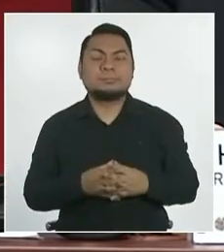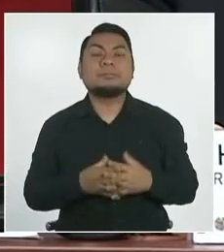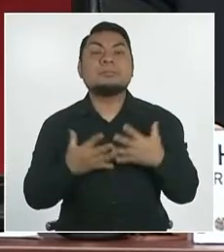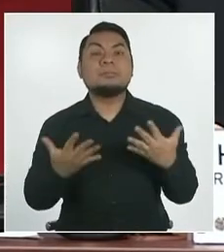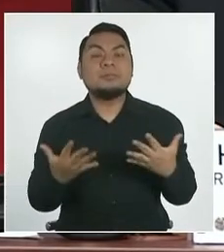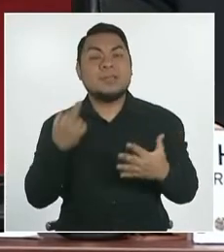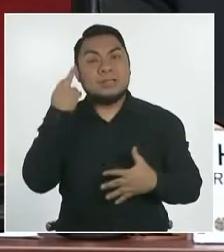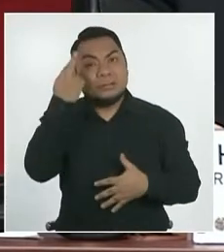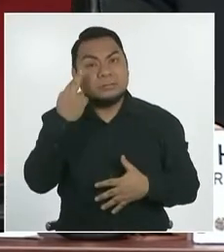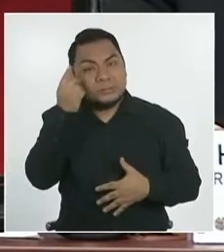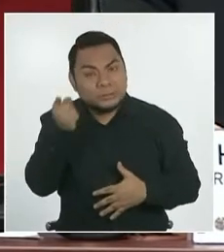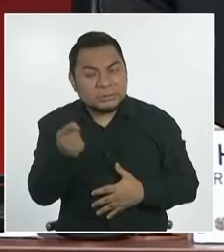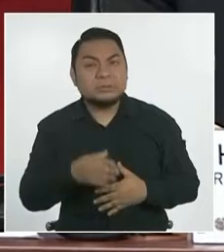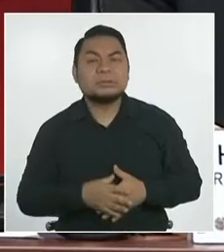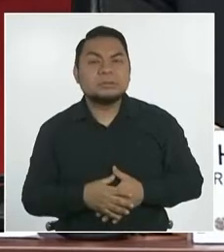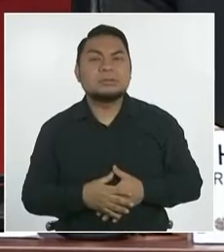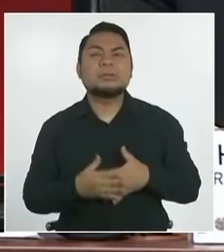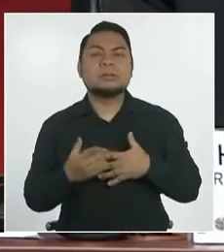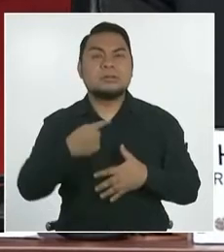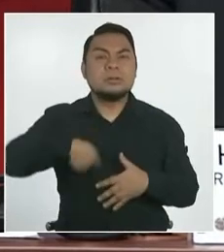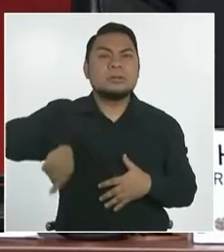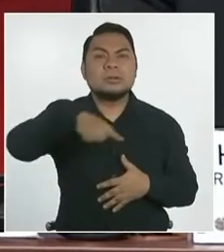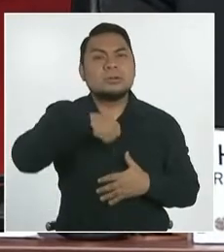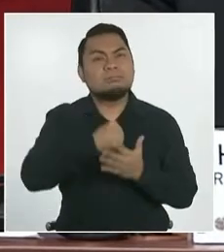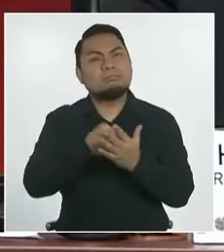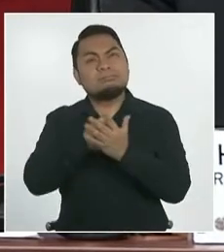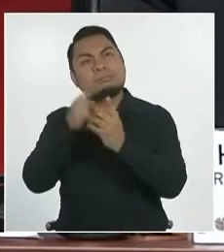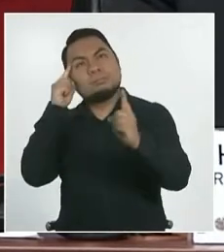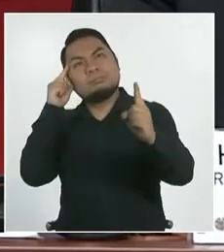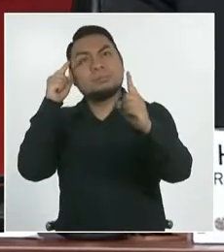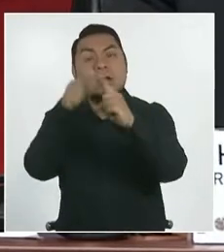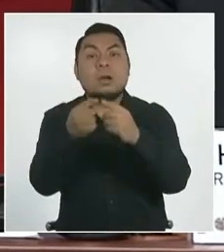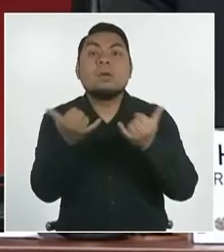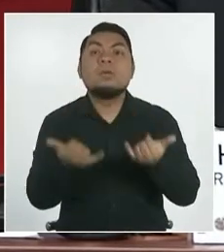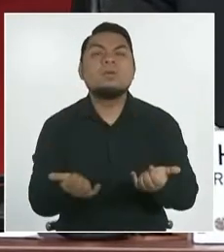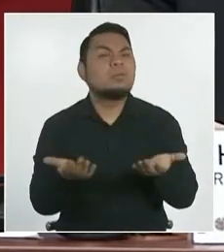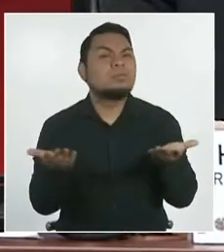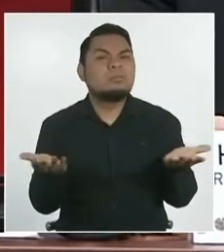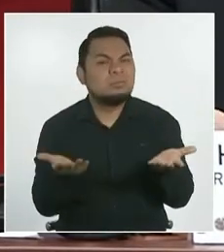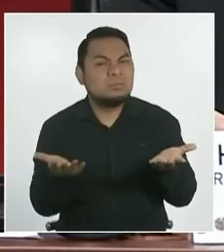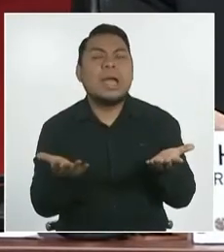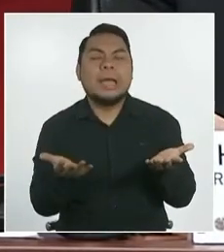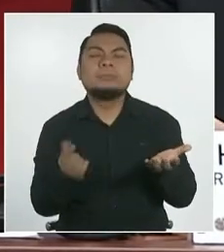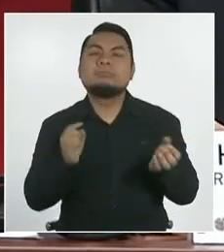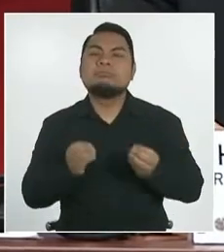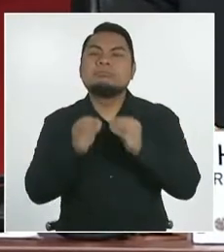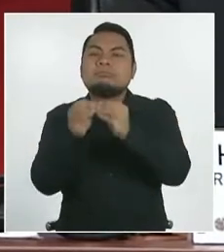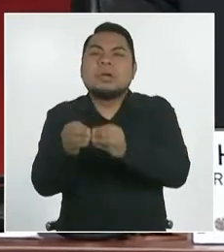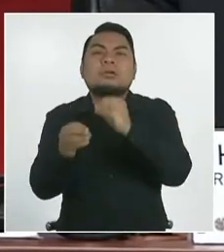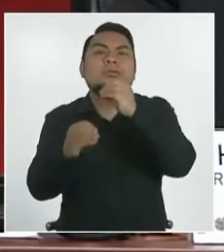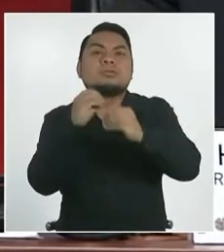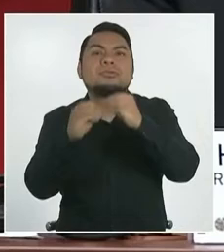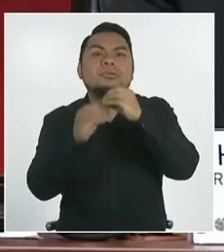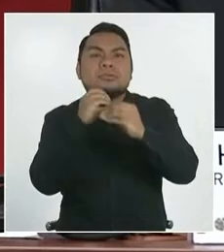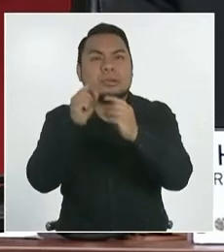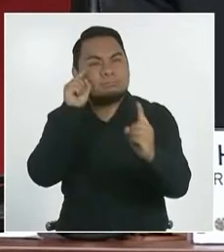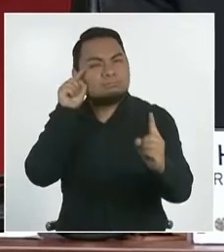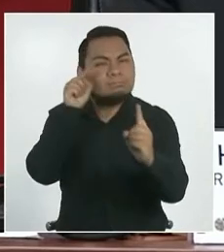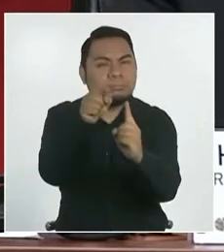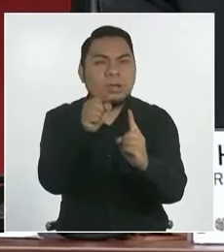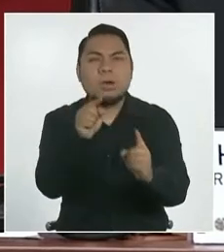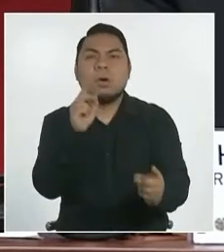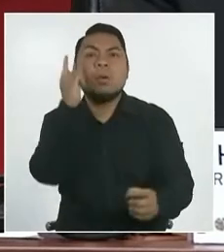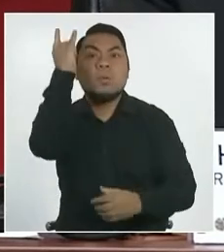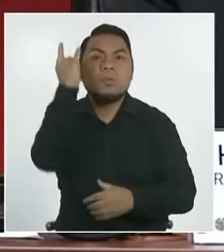Es por ello que tenemos el desafío el día de hoy que plantear soluciones concretas y